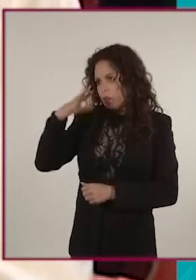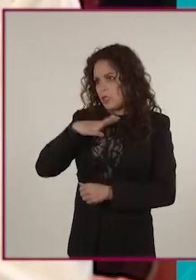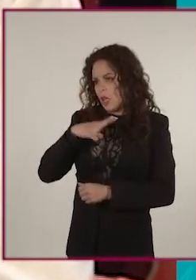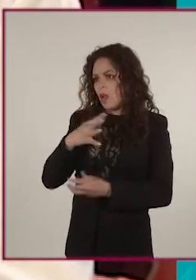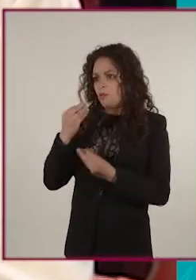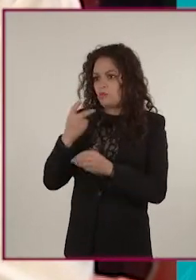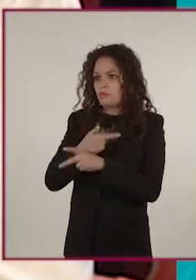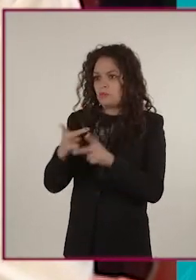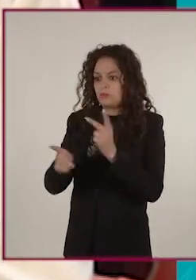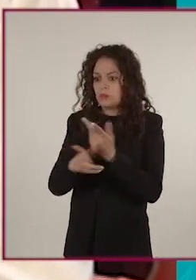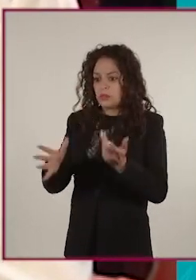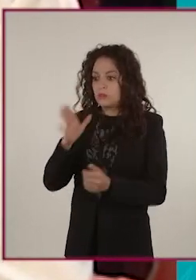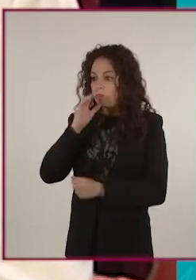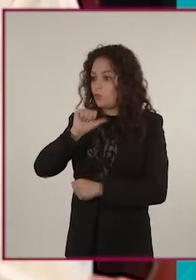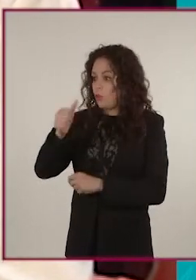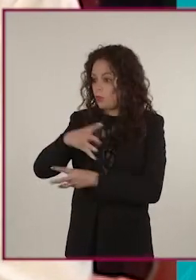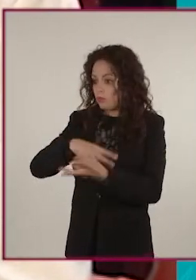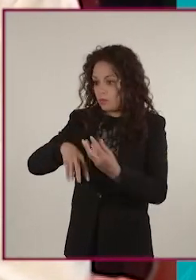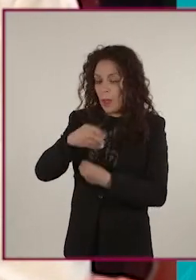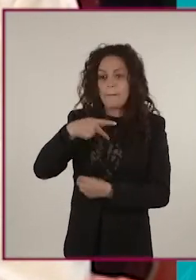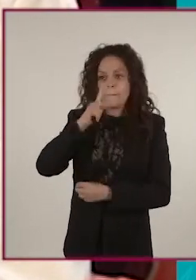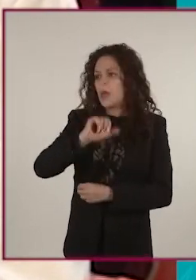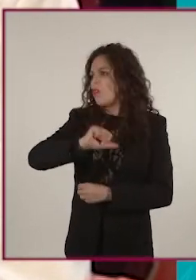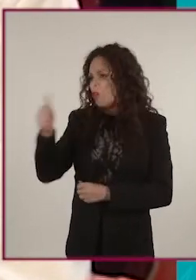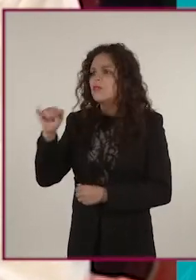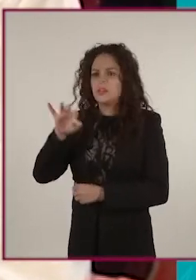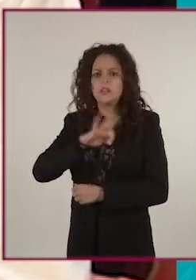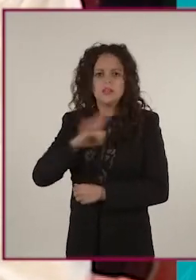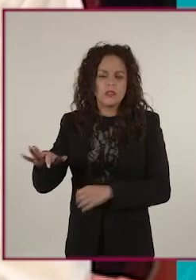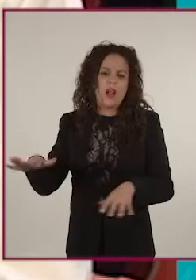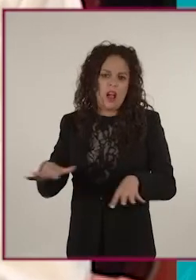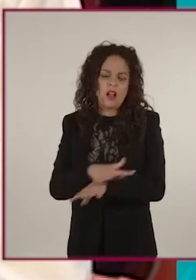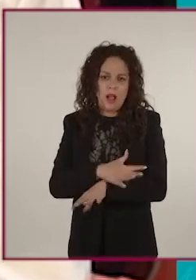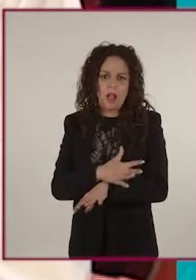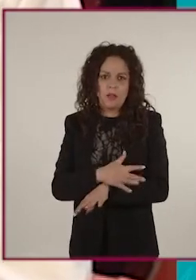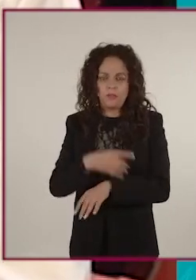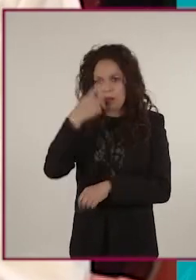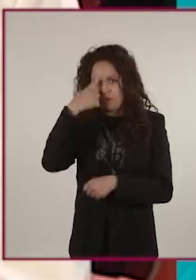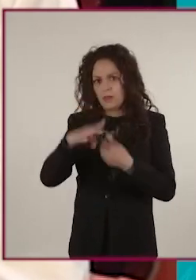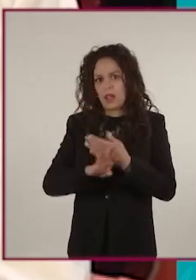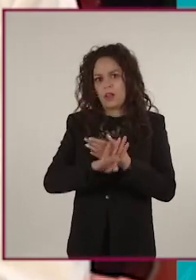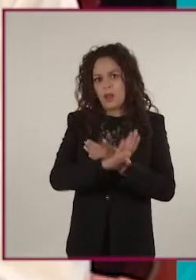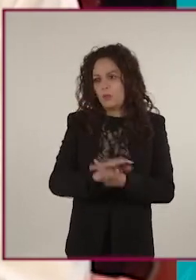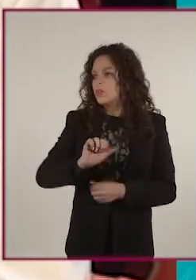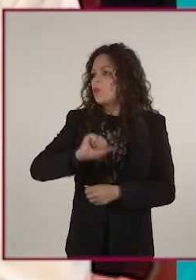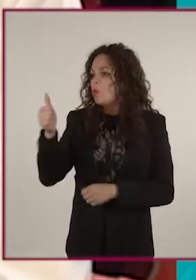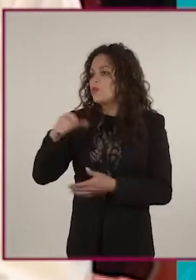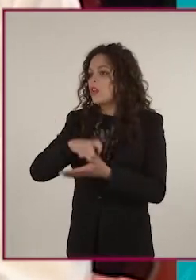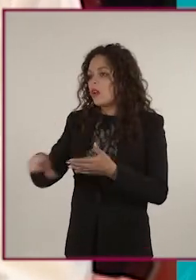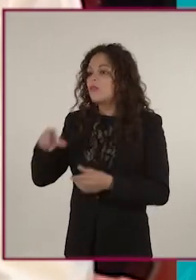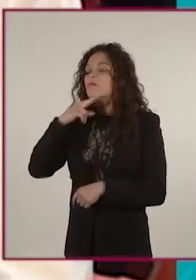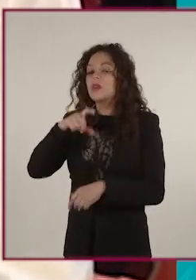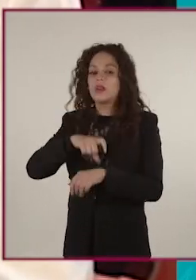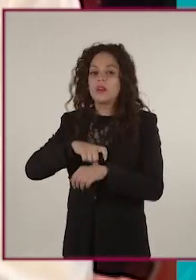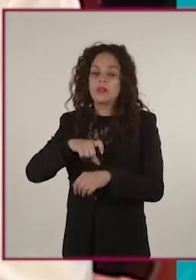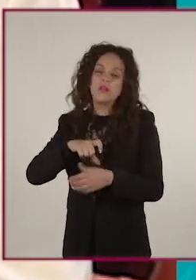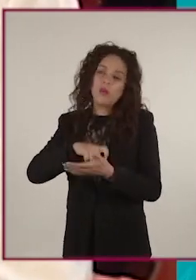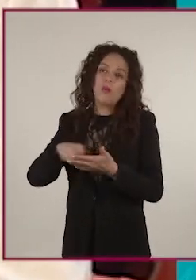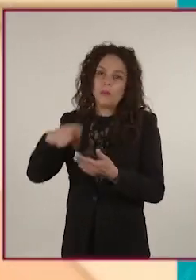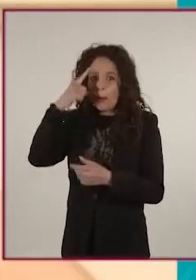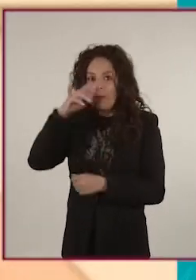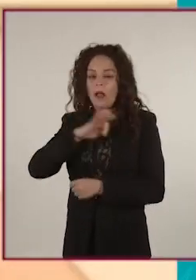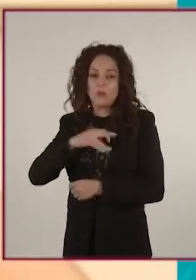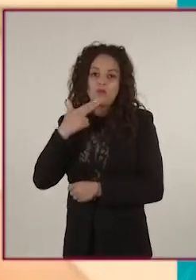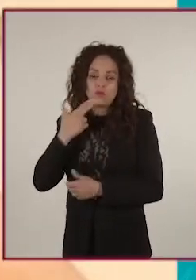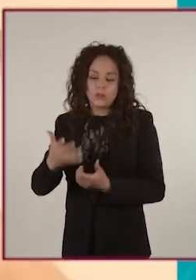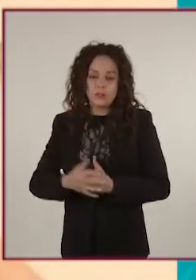tenemos un reemplazo, pero sí hay otros para los que podríamos tratar de evitar, sustituir y reciclar aquellos que se pueden, ¿no?